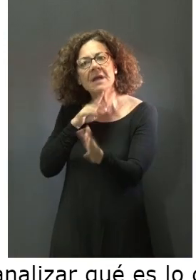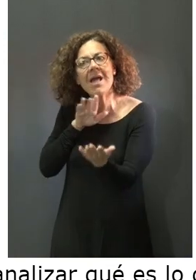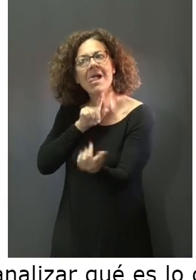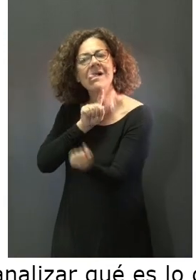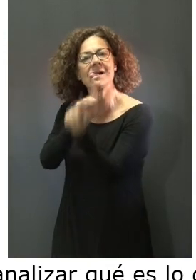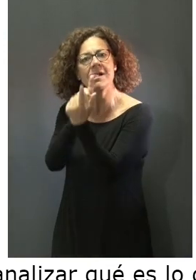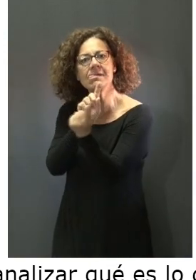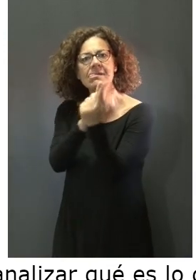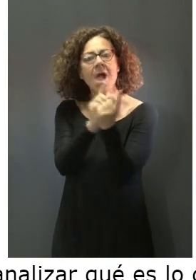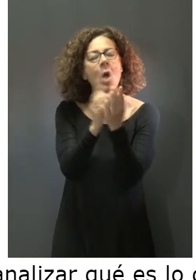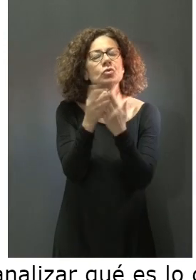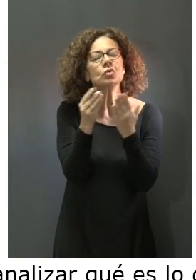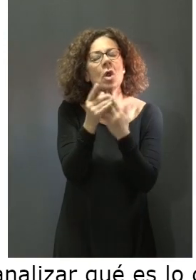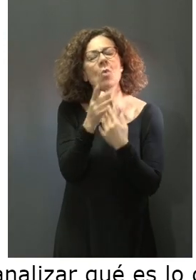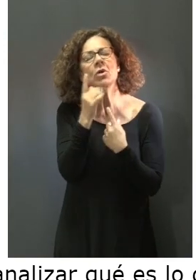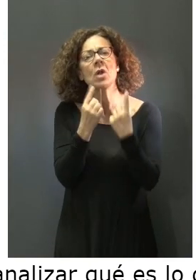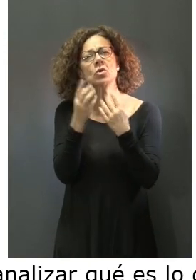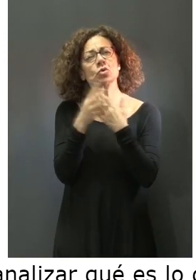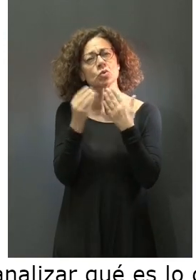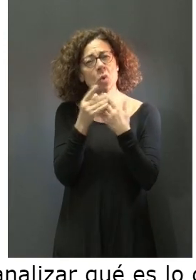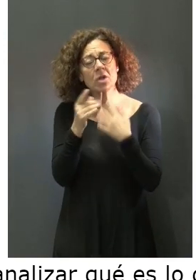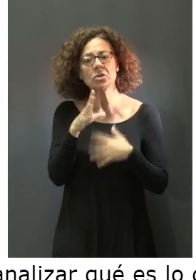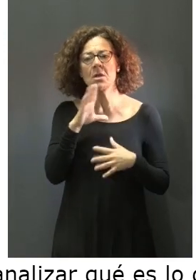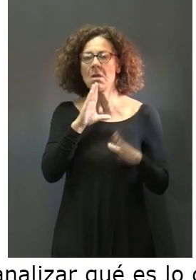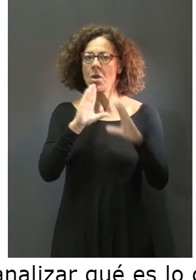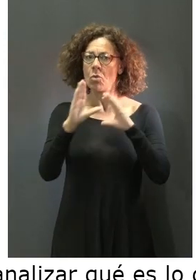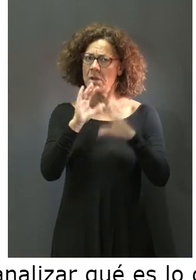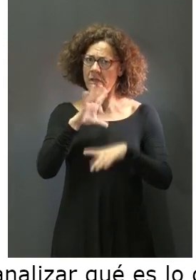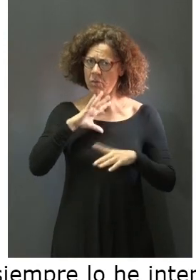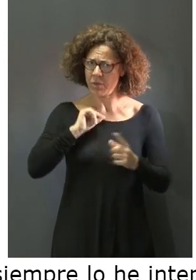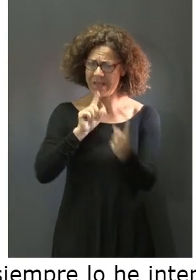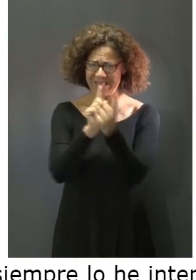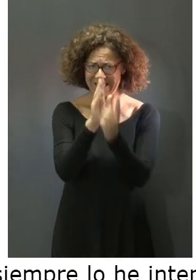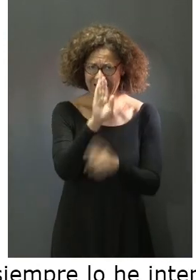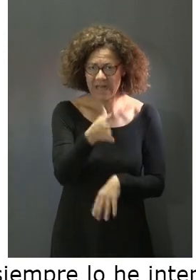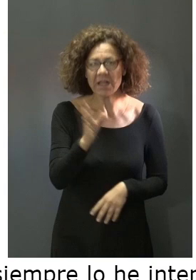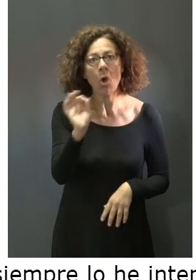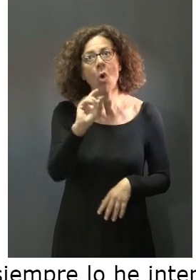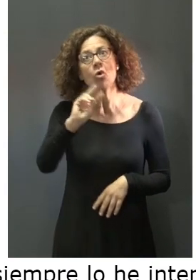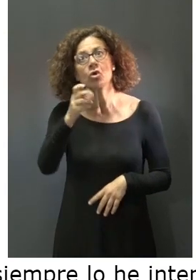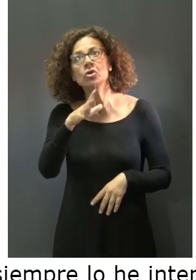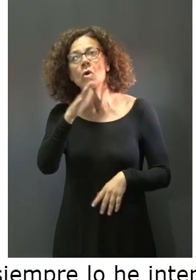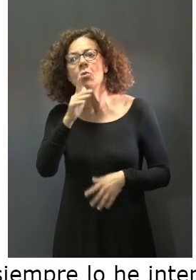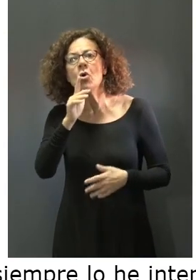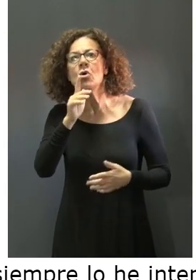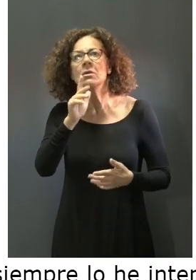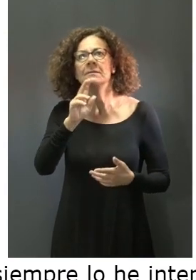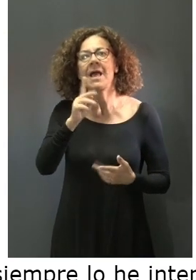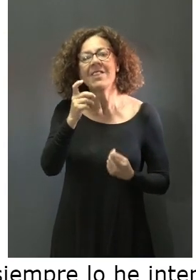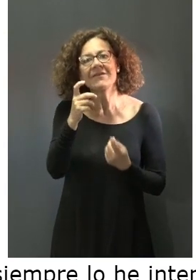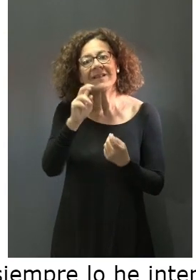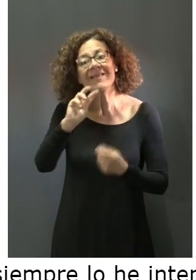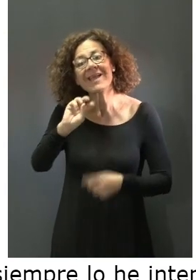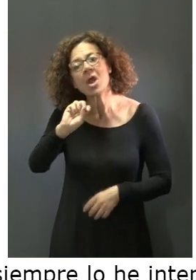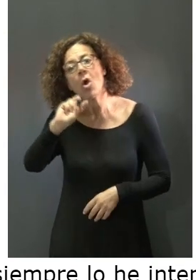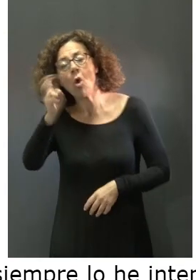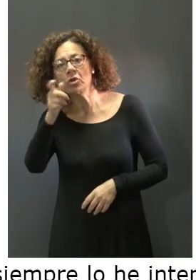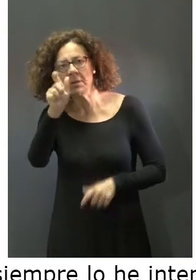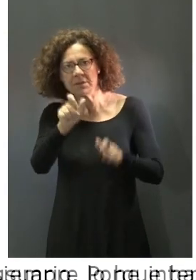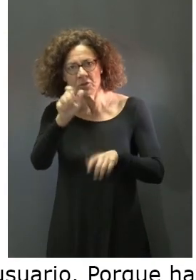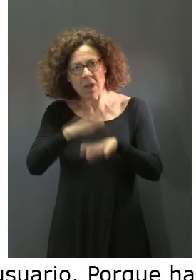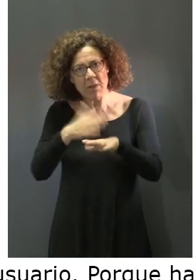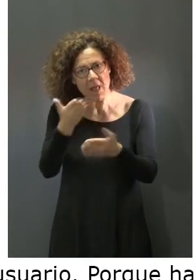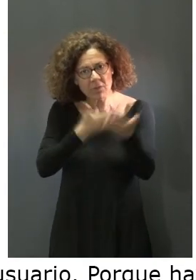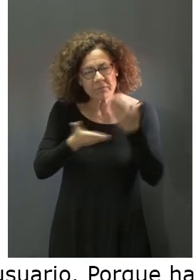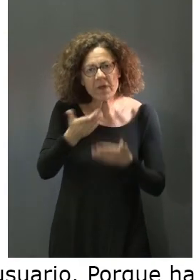oír. Porque hay usuarios que te puedes comunicar directamente con ellos. Hay otros usuarios que te tienes que comunicar a través de personas, ¿no?, de terceras personas, que